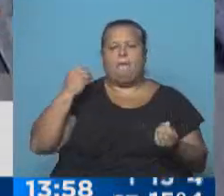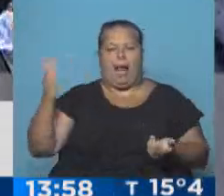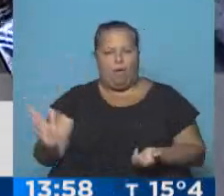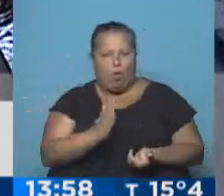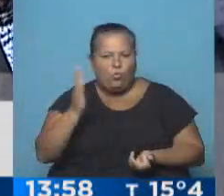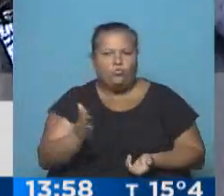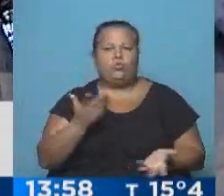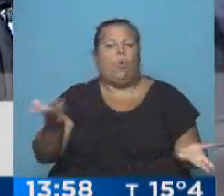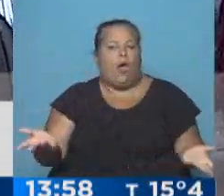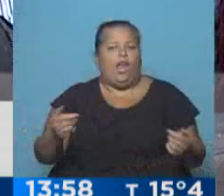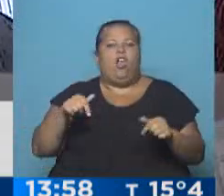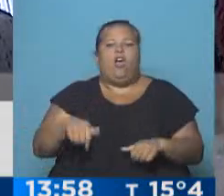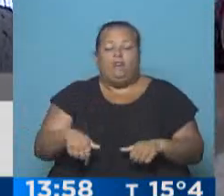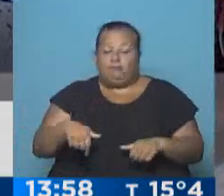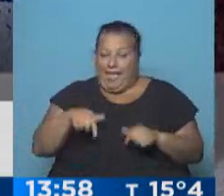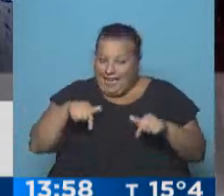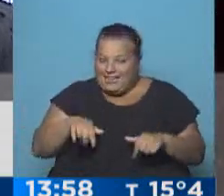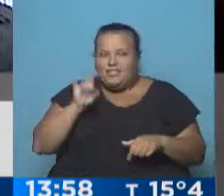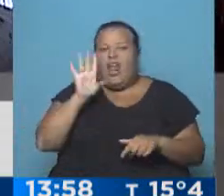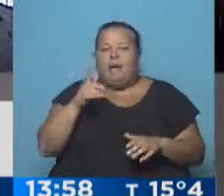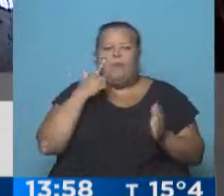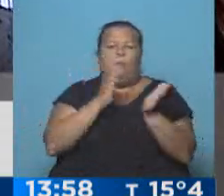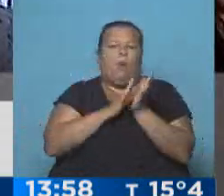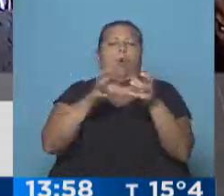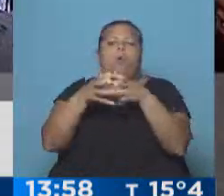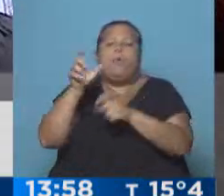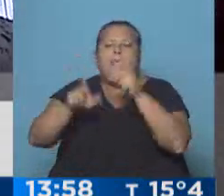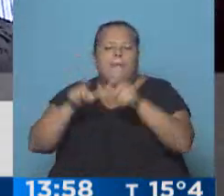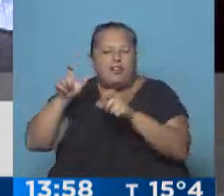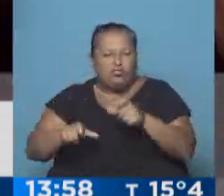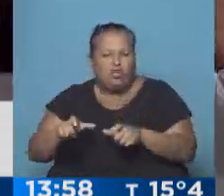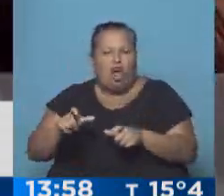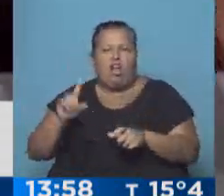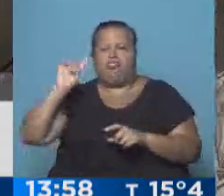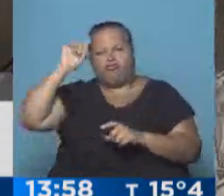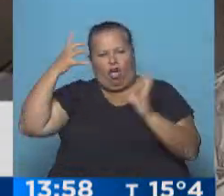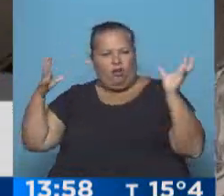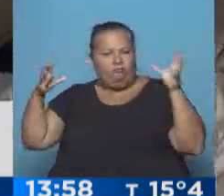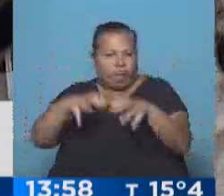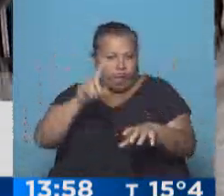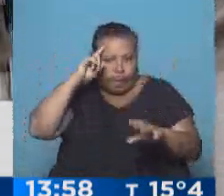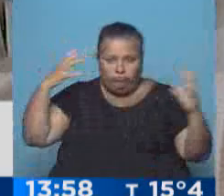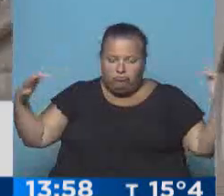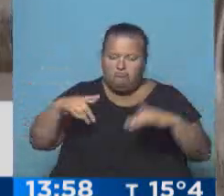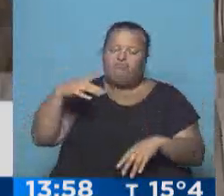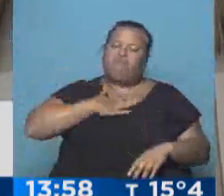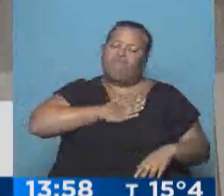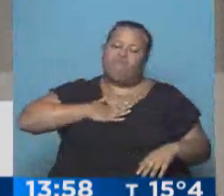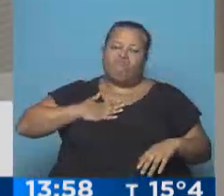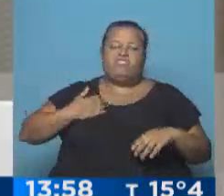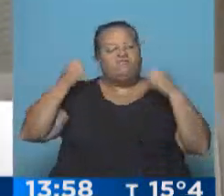producción. Así que bueno, esta es solo la muestra de un grupo de gente totalmente autoconvocada que sintió